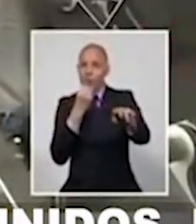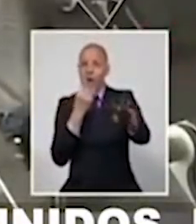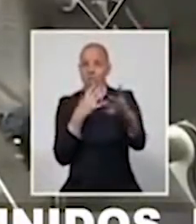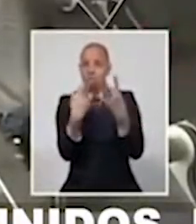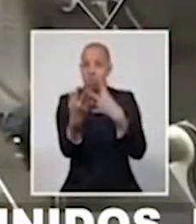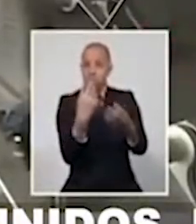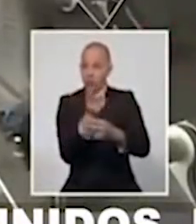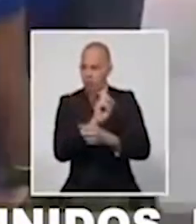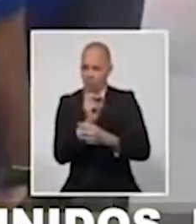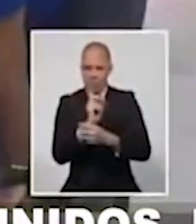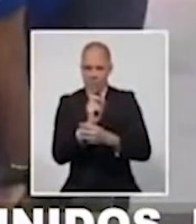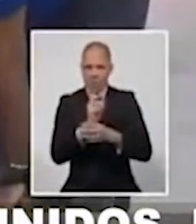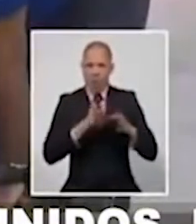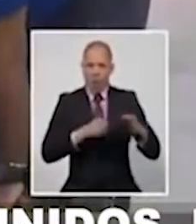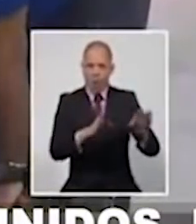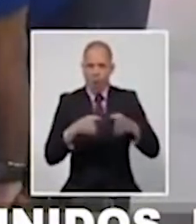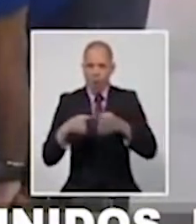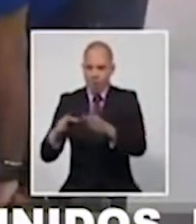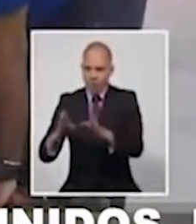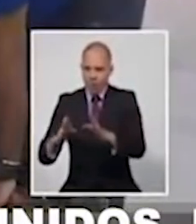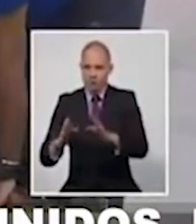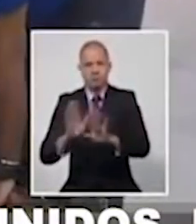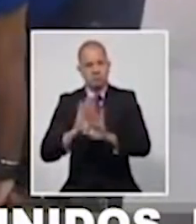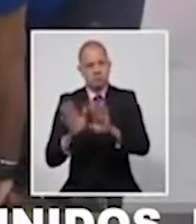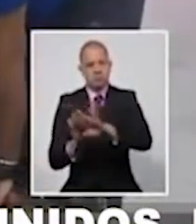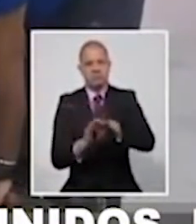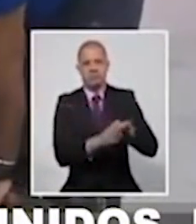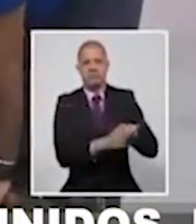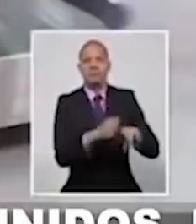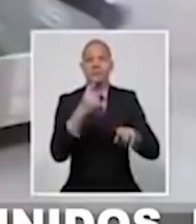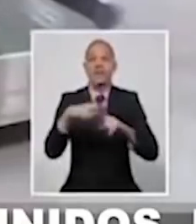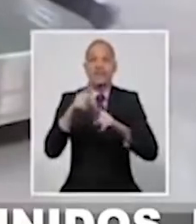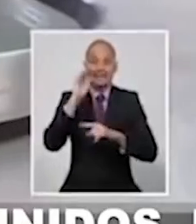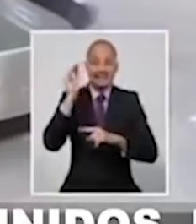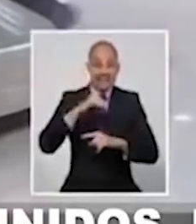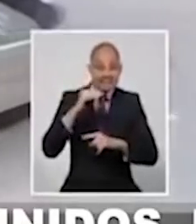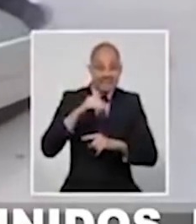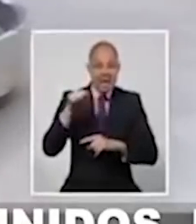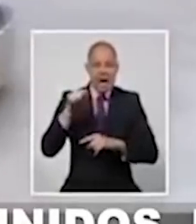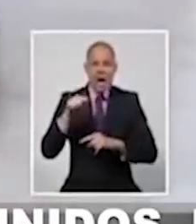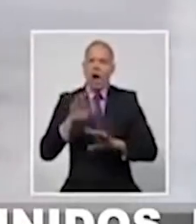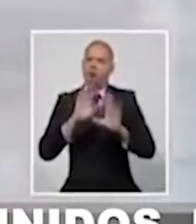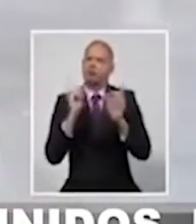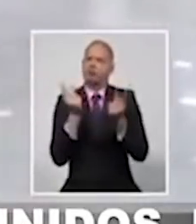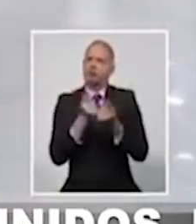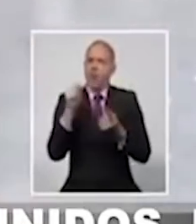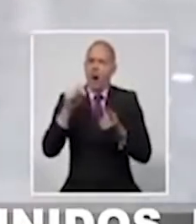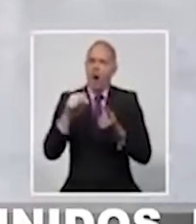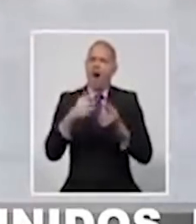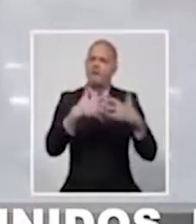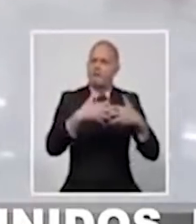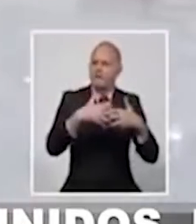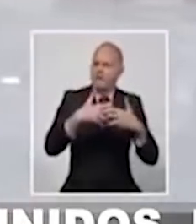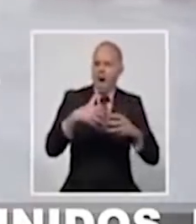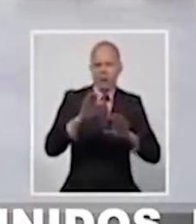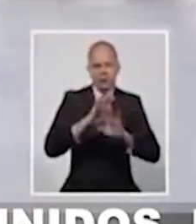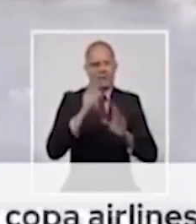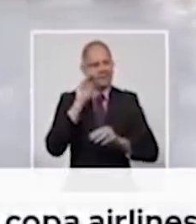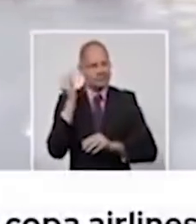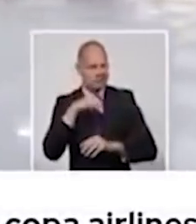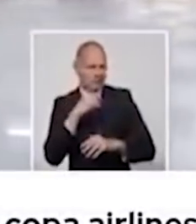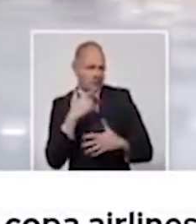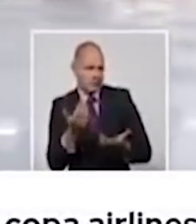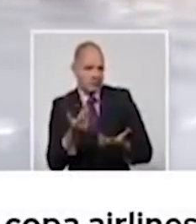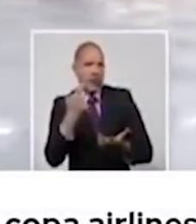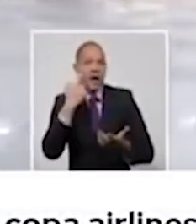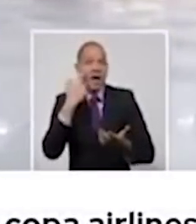Vamos a seguir leyendo. Bueno, Daciel Dulce, saludos para ti. Bueno, Daciel me ha inundado aquí de correos,